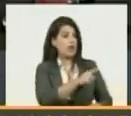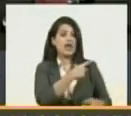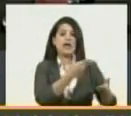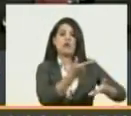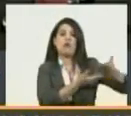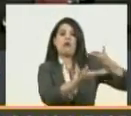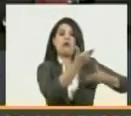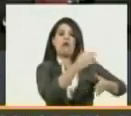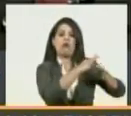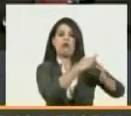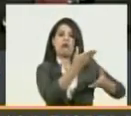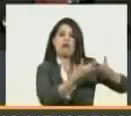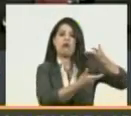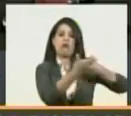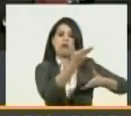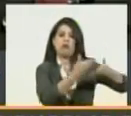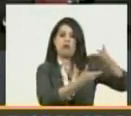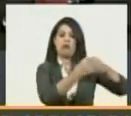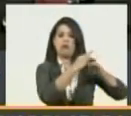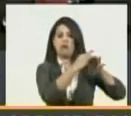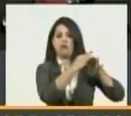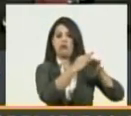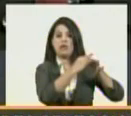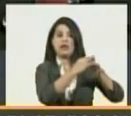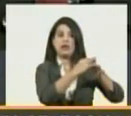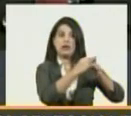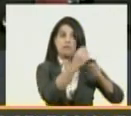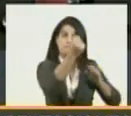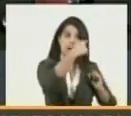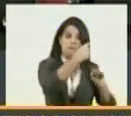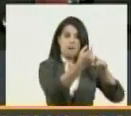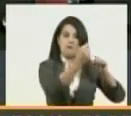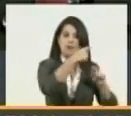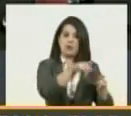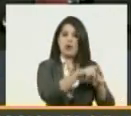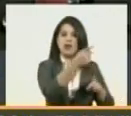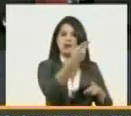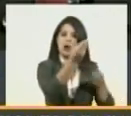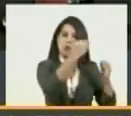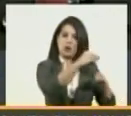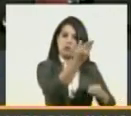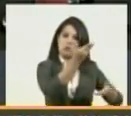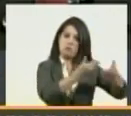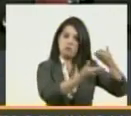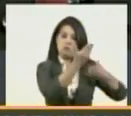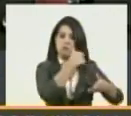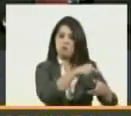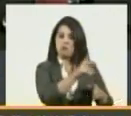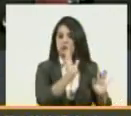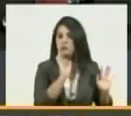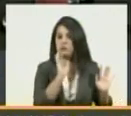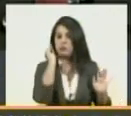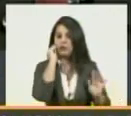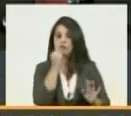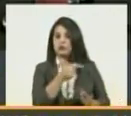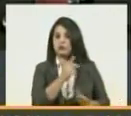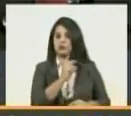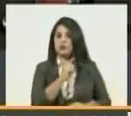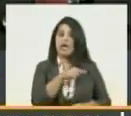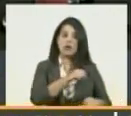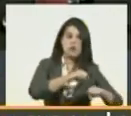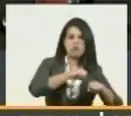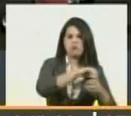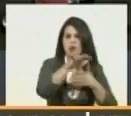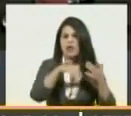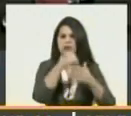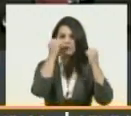retroalimenta de las indicaciones que desde la comunidad internacional le dan para que ejecuten violencia